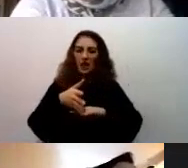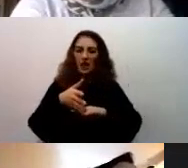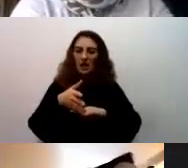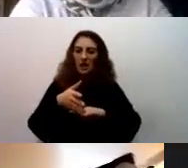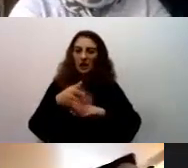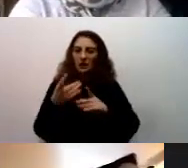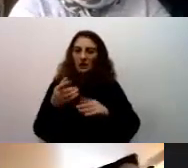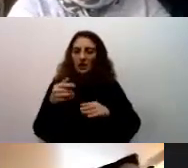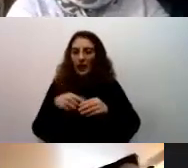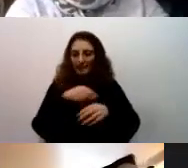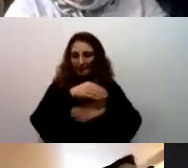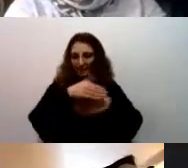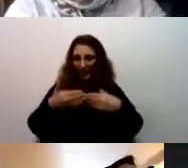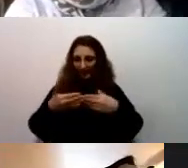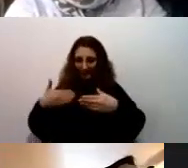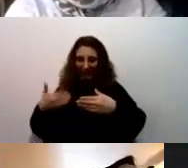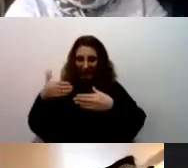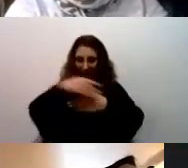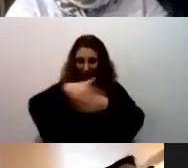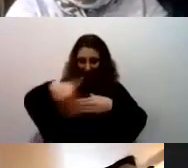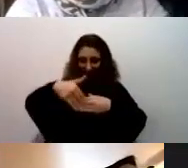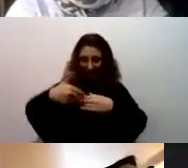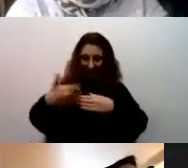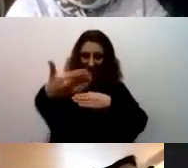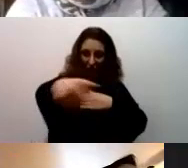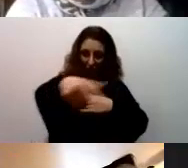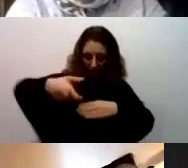una vereda a la otra sin bajar